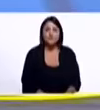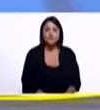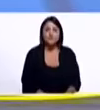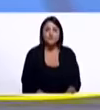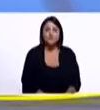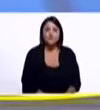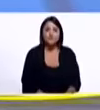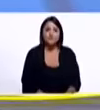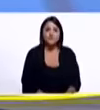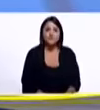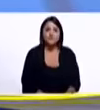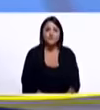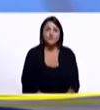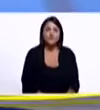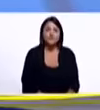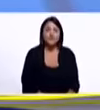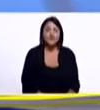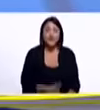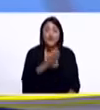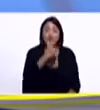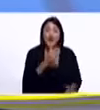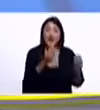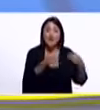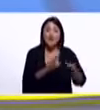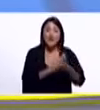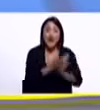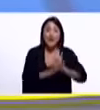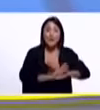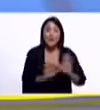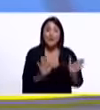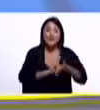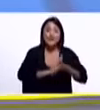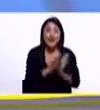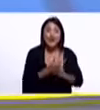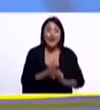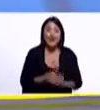No hay consenso. Se acabó el consenso.